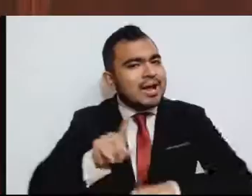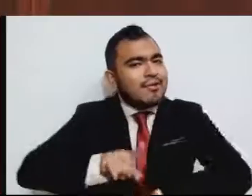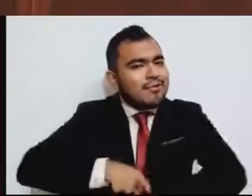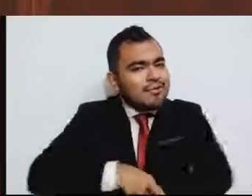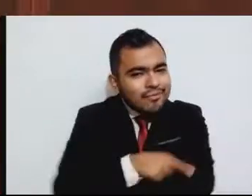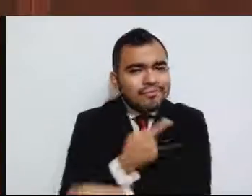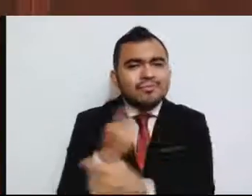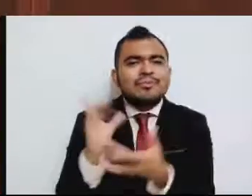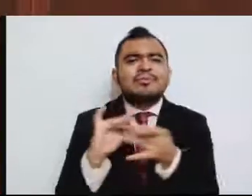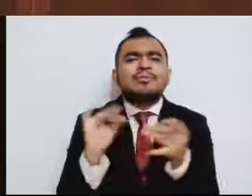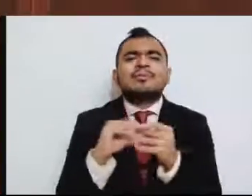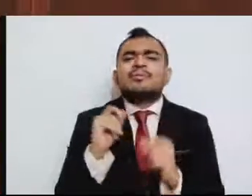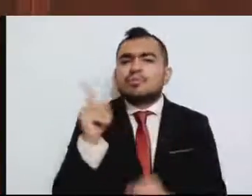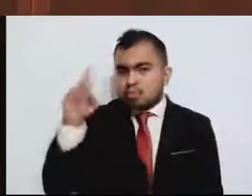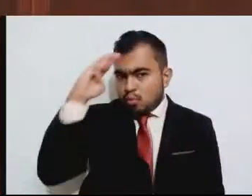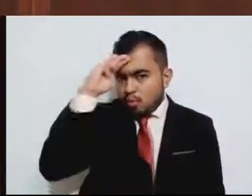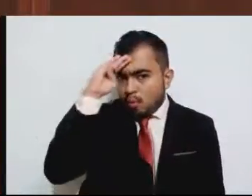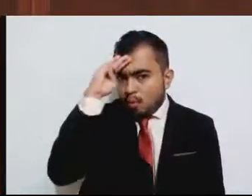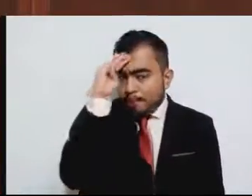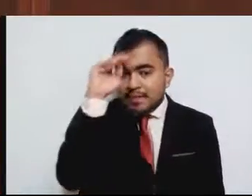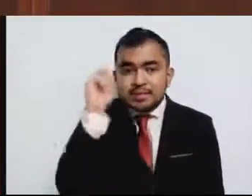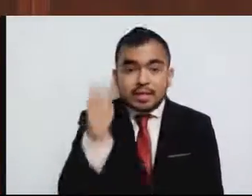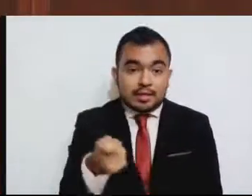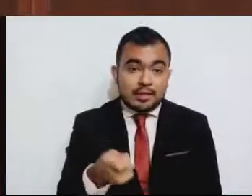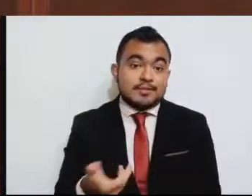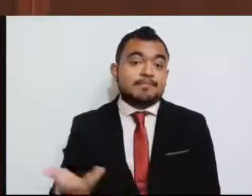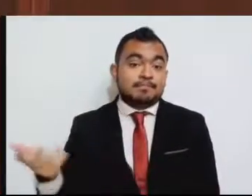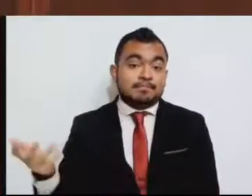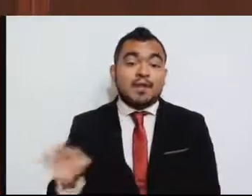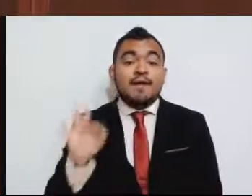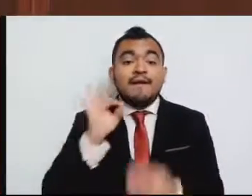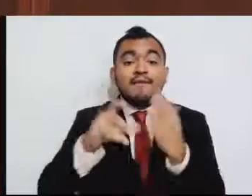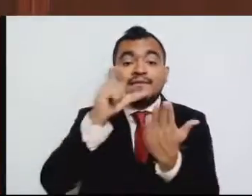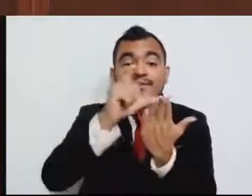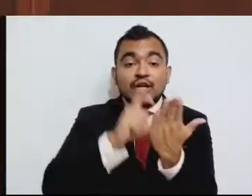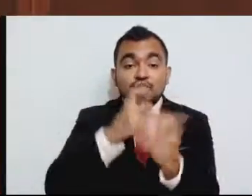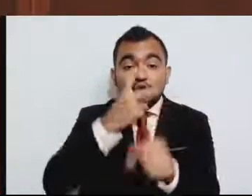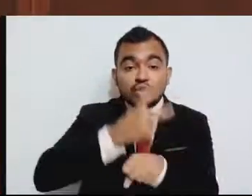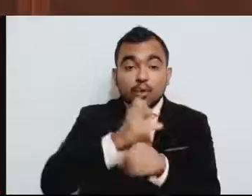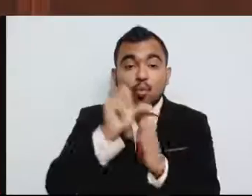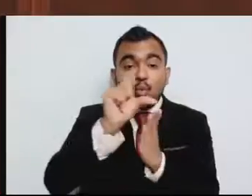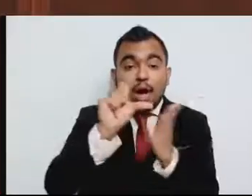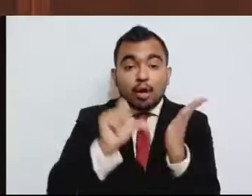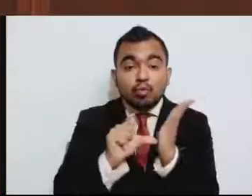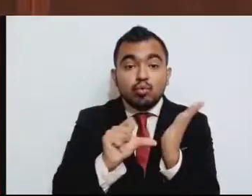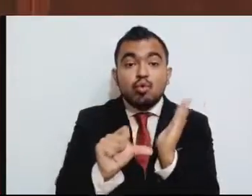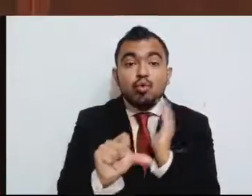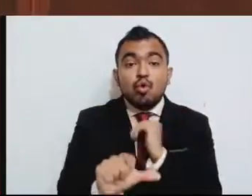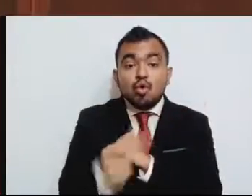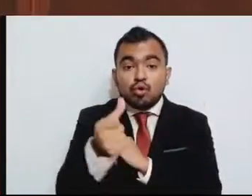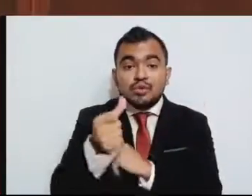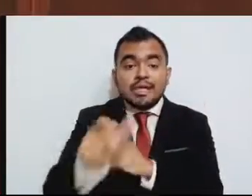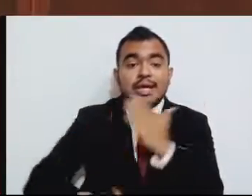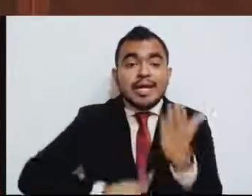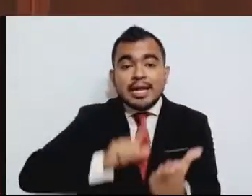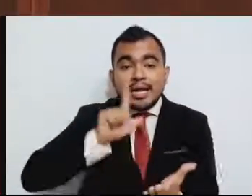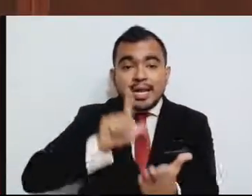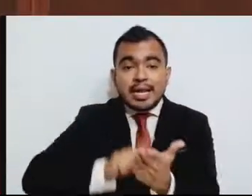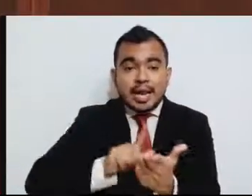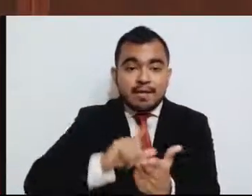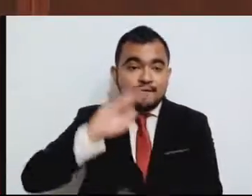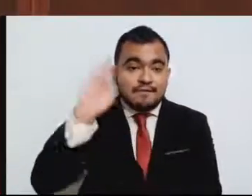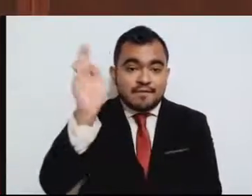que considere por supuesto la fracción segunda el artículo 11 de la ley general de materia de delitos electorales